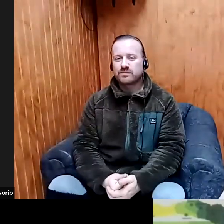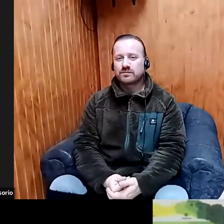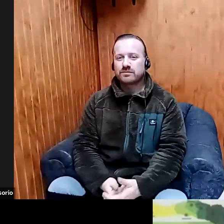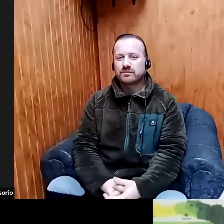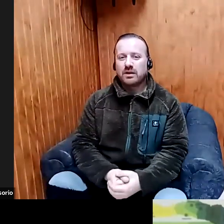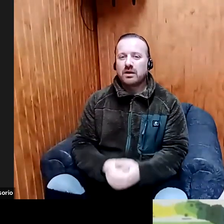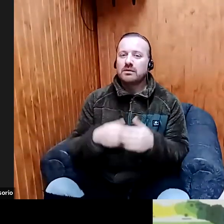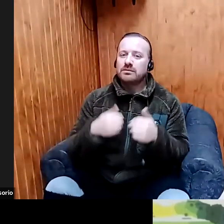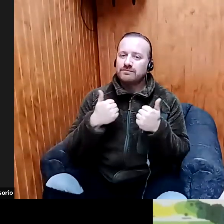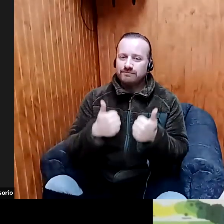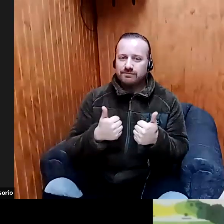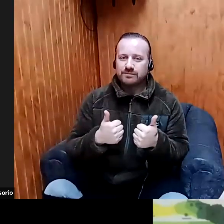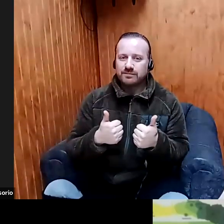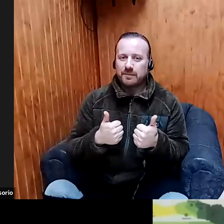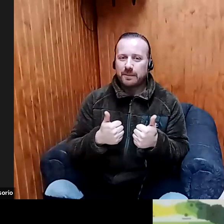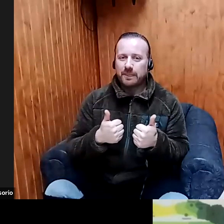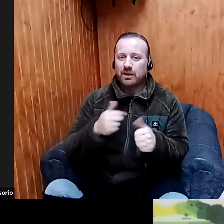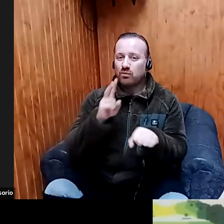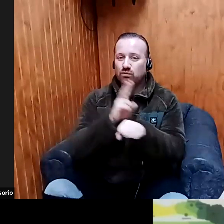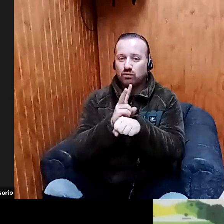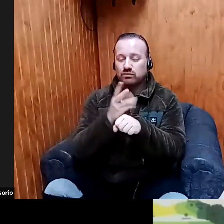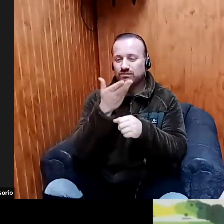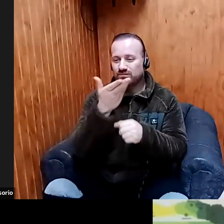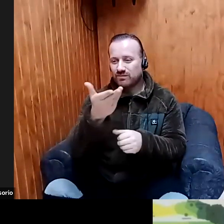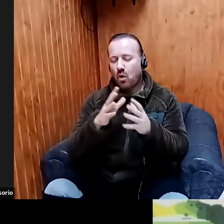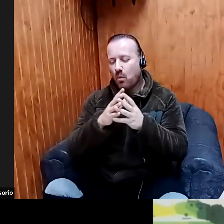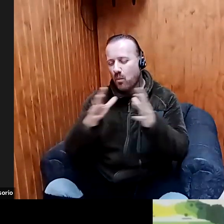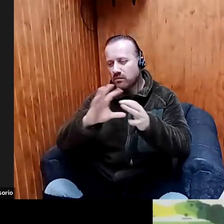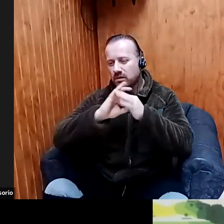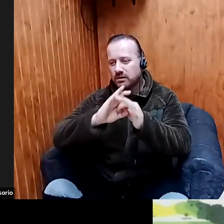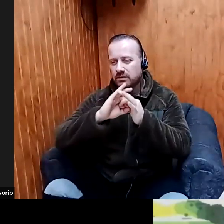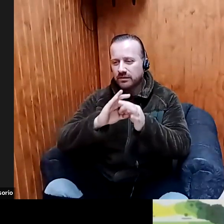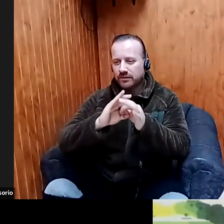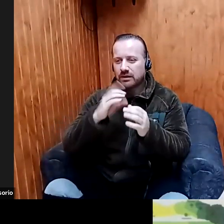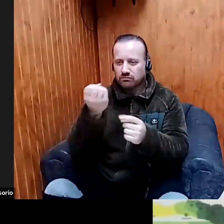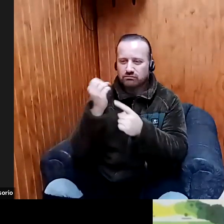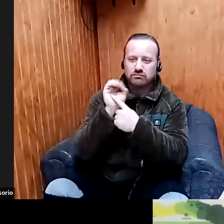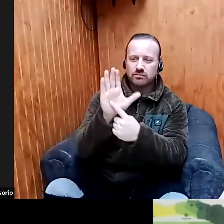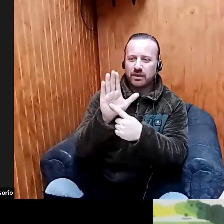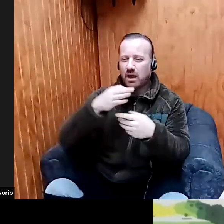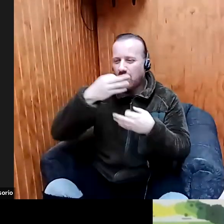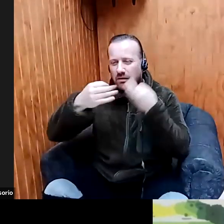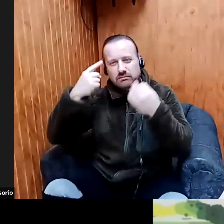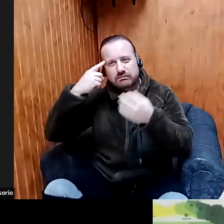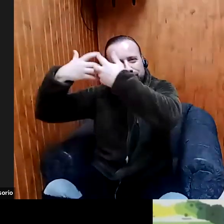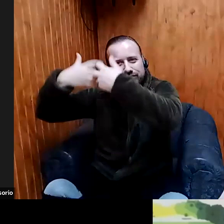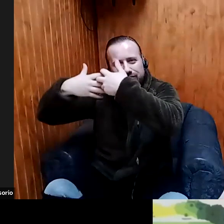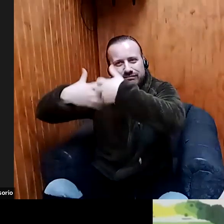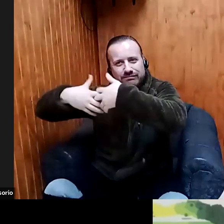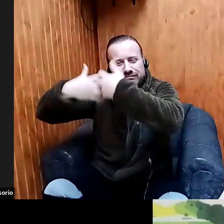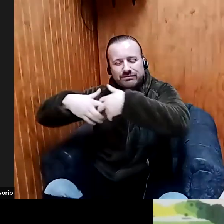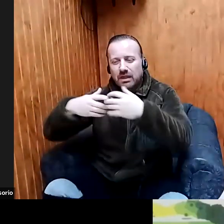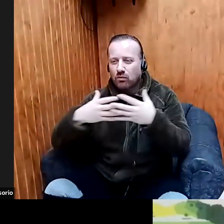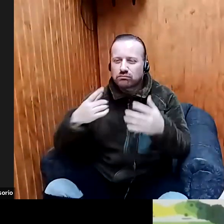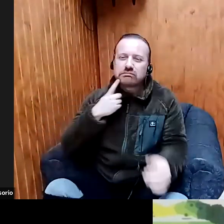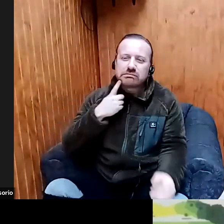Bueno, profesor Víctor, agradecemos enormemente la presentación, esta reflexión muy interesante que nos permitió recorrer